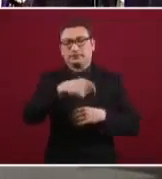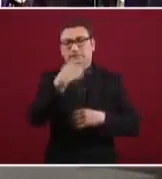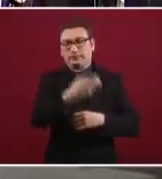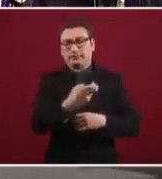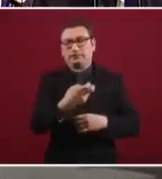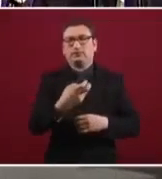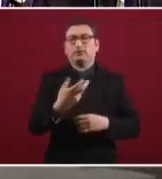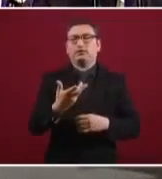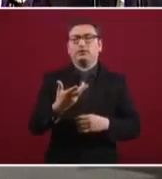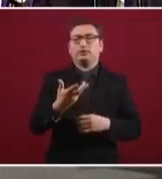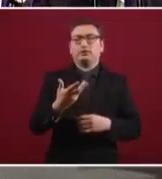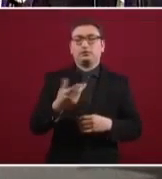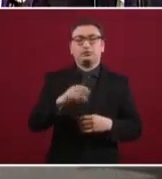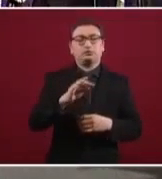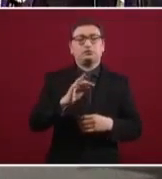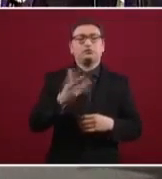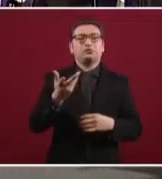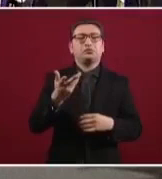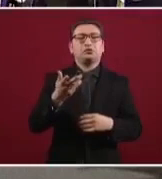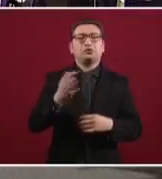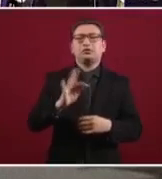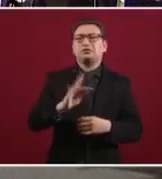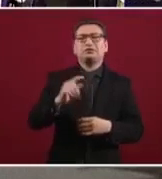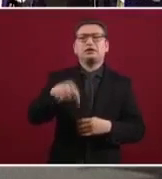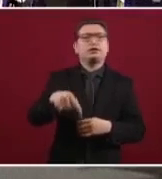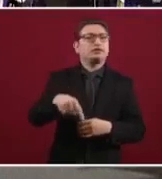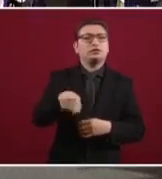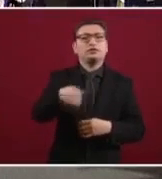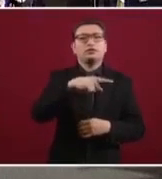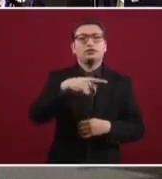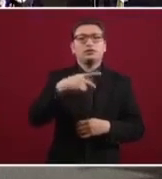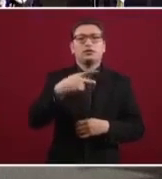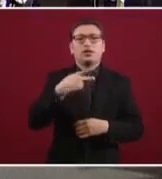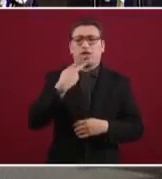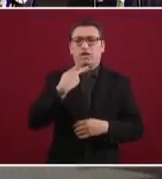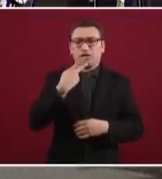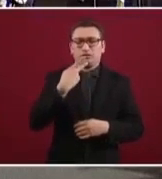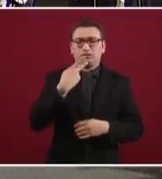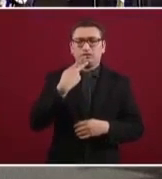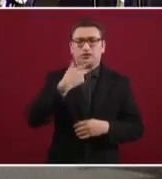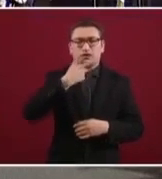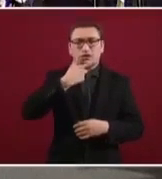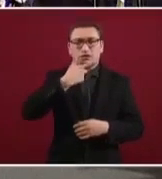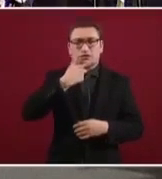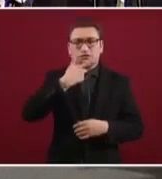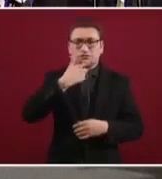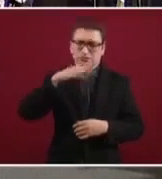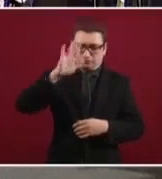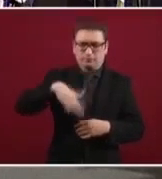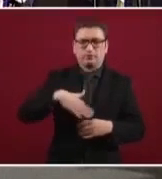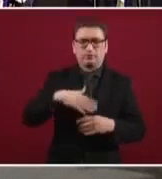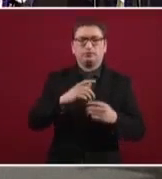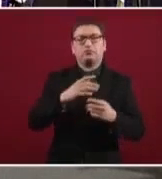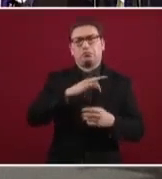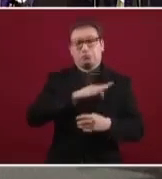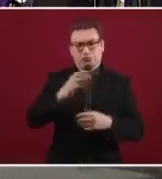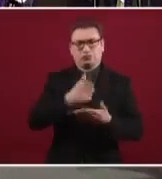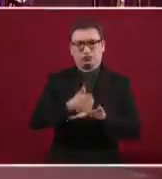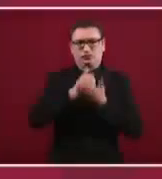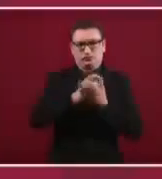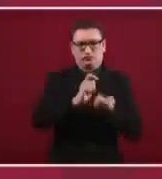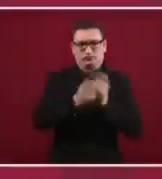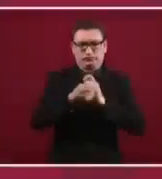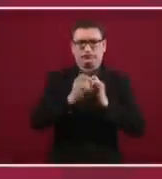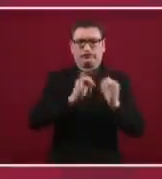Y aquí alguien que hable inglés nos ayude en la traducción, que pase acá. Es que esto es